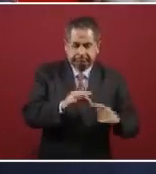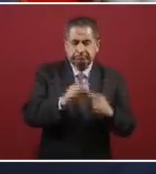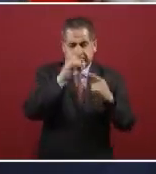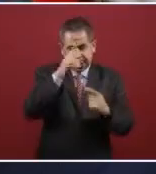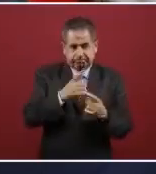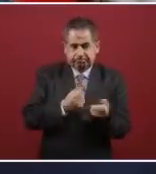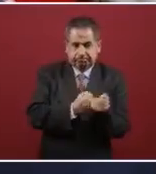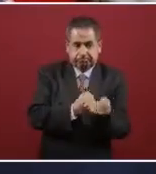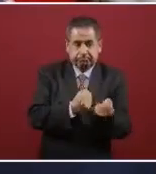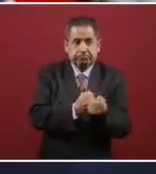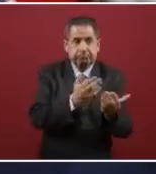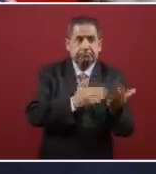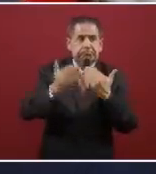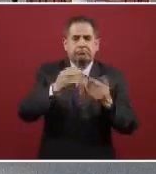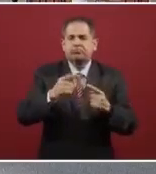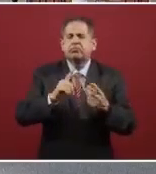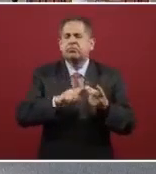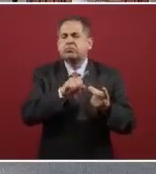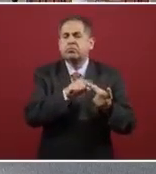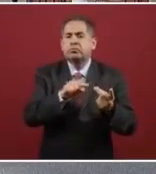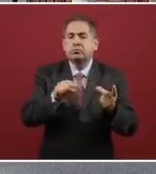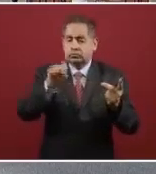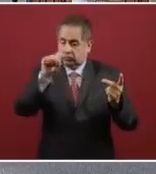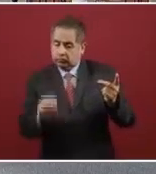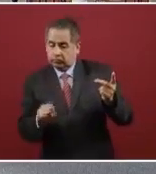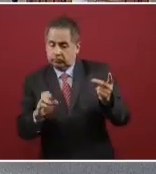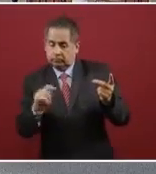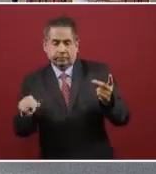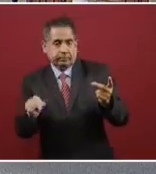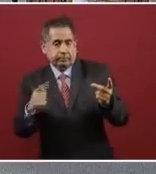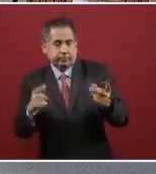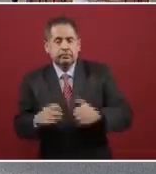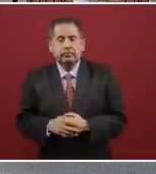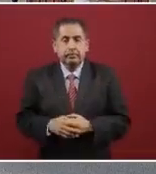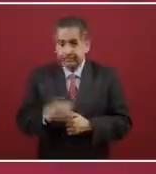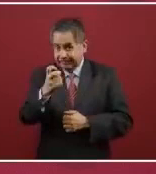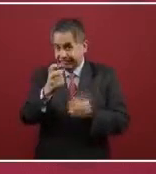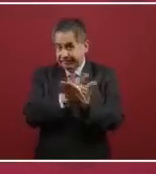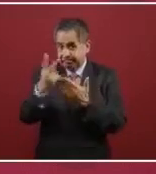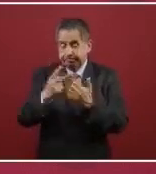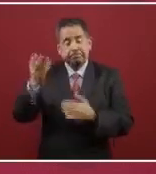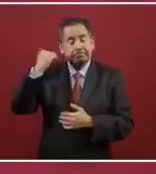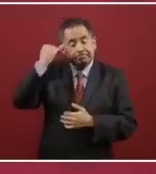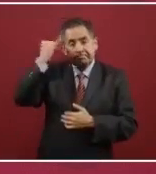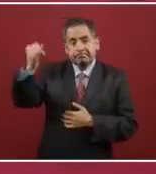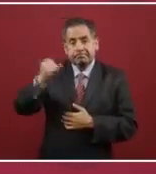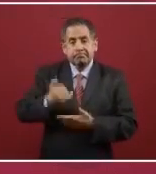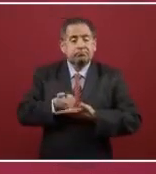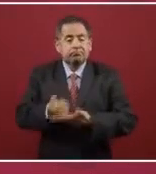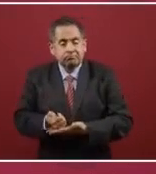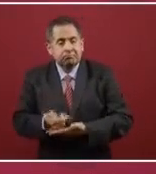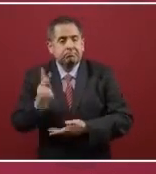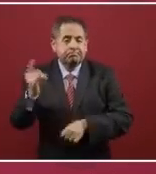era para ayudar al sureste de México. Gracias. Pues era para supuestamente ayudar, pero nunca hicieron